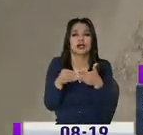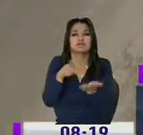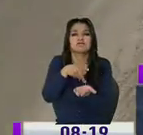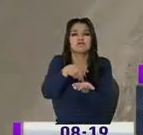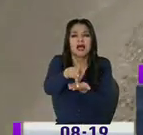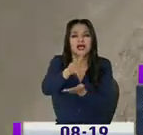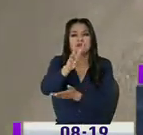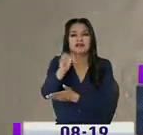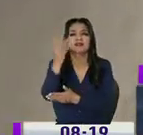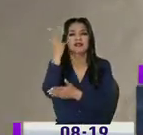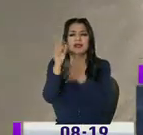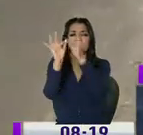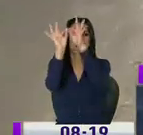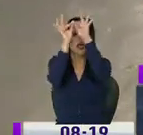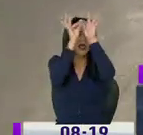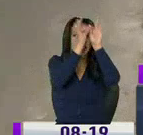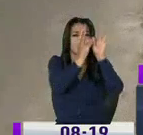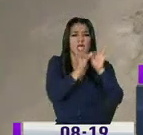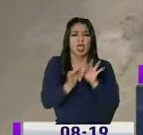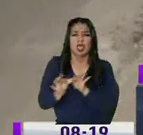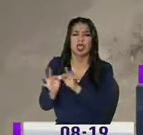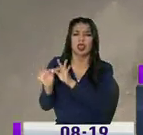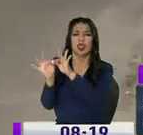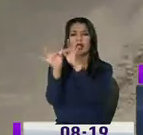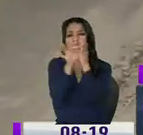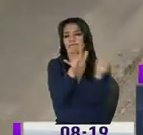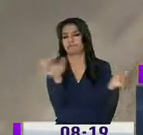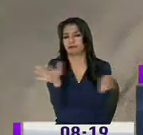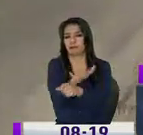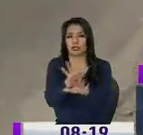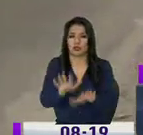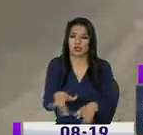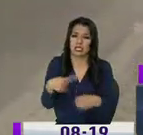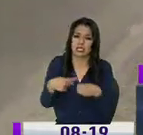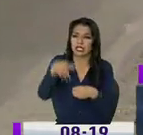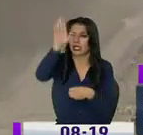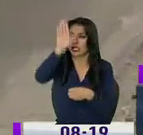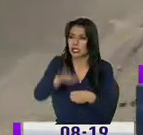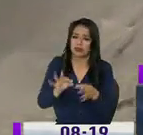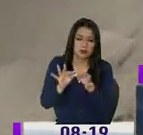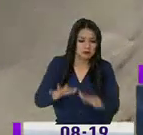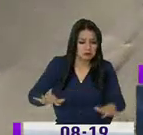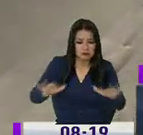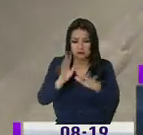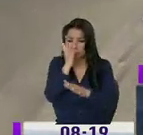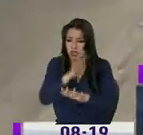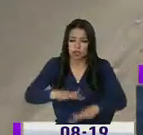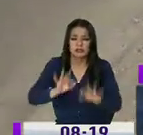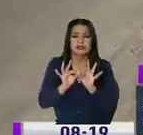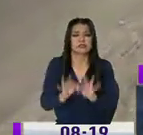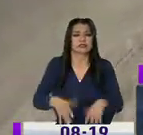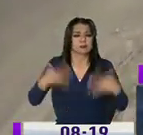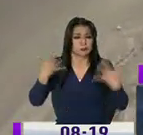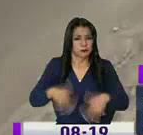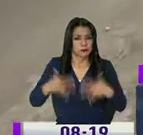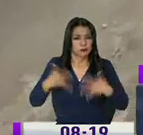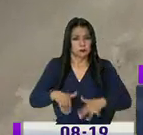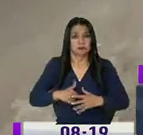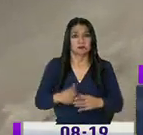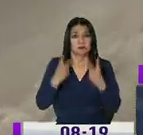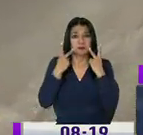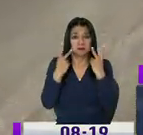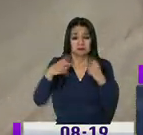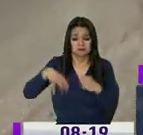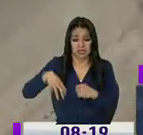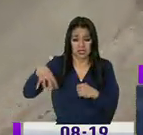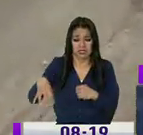60 días aproximadamente para poder colaborar y más bien arreglar todo lo que se ha dañado. Ustedes pueden ver las piedras, cómo